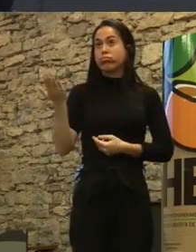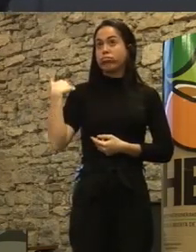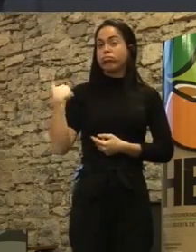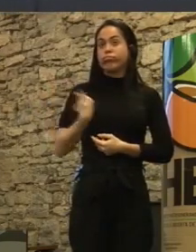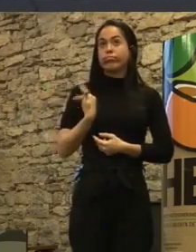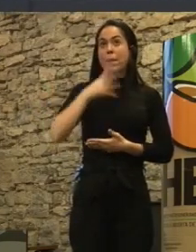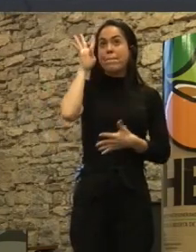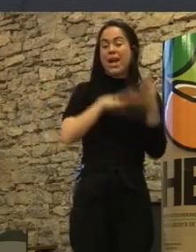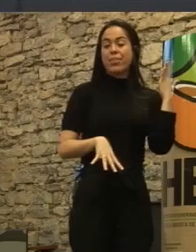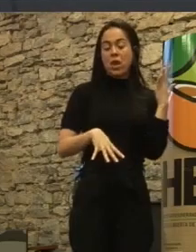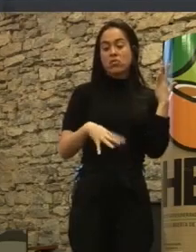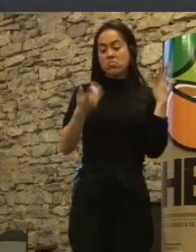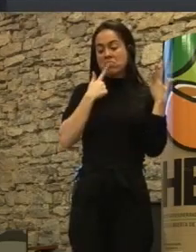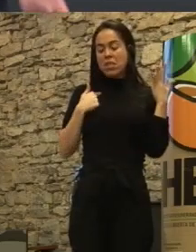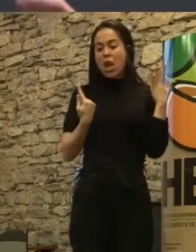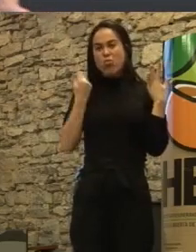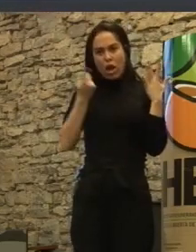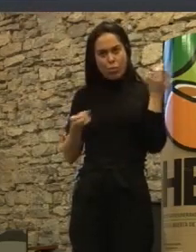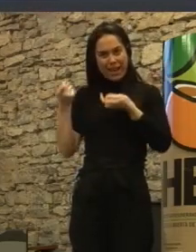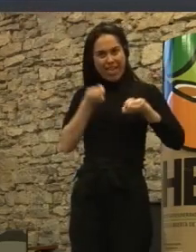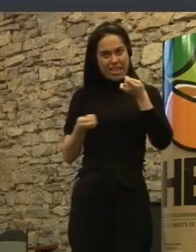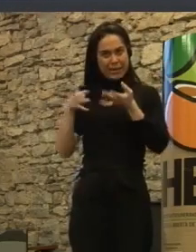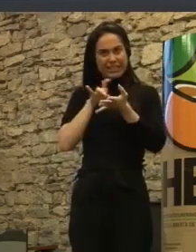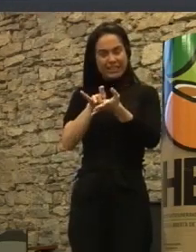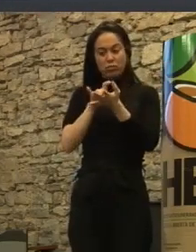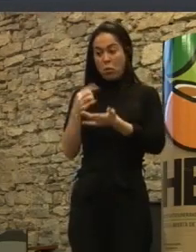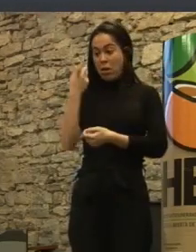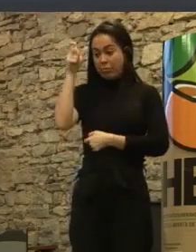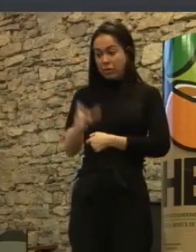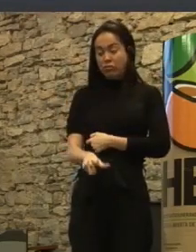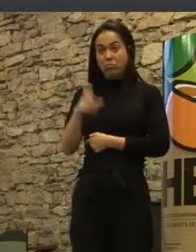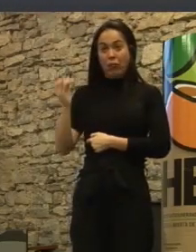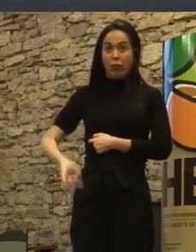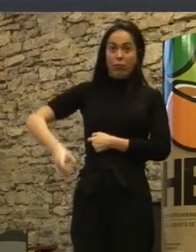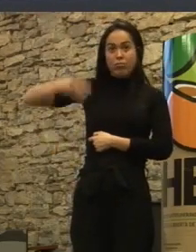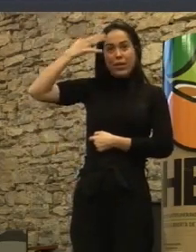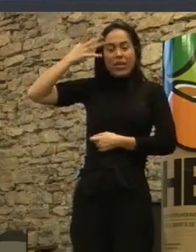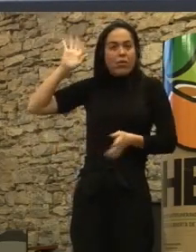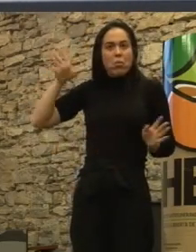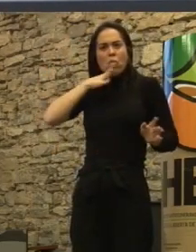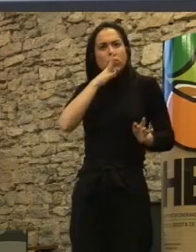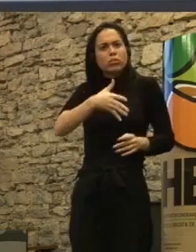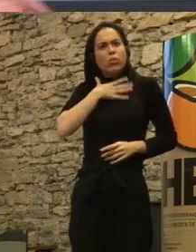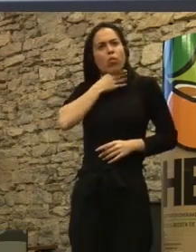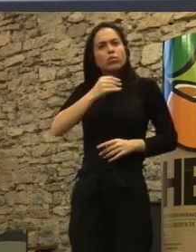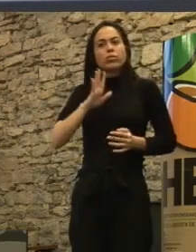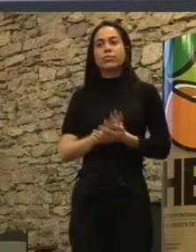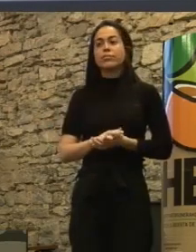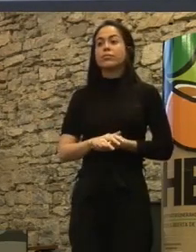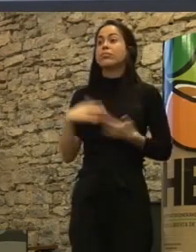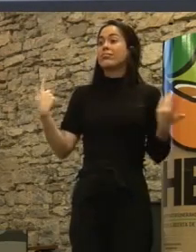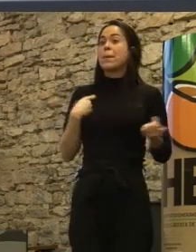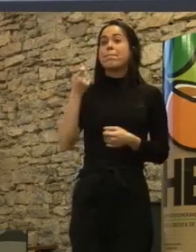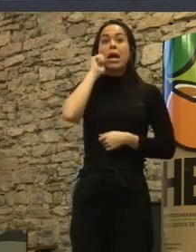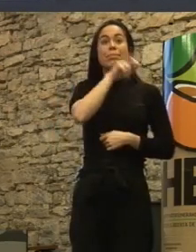me contaba de servicios, me contaba que uno de ellos se había inventado, porque le gustaba la idea, un sistema nuevo para servir el turismo de las